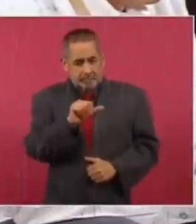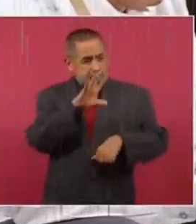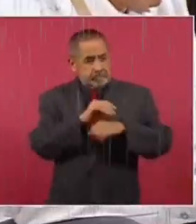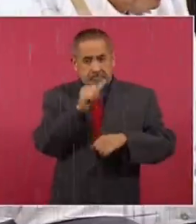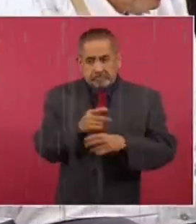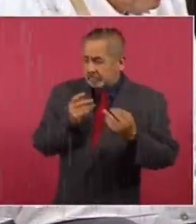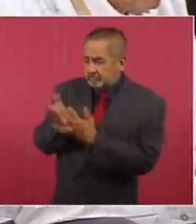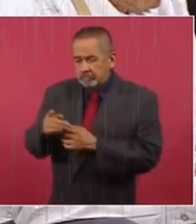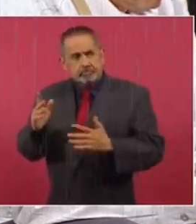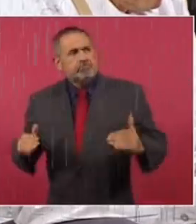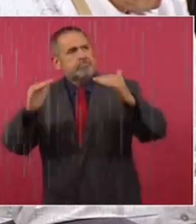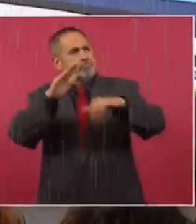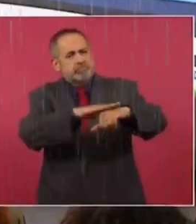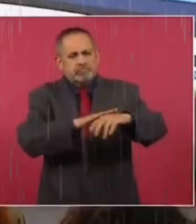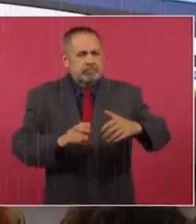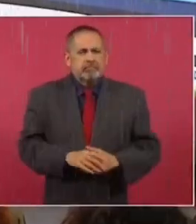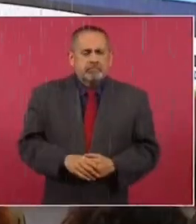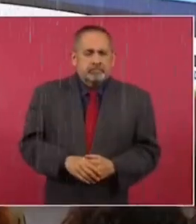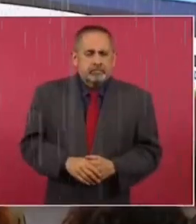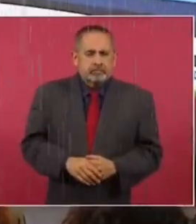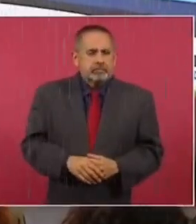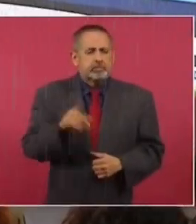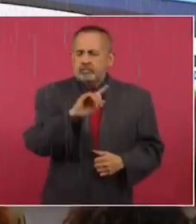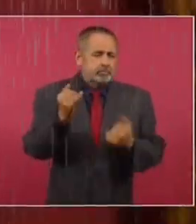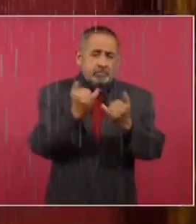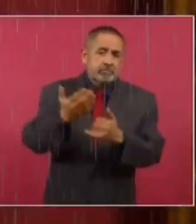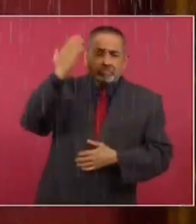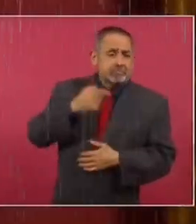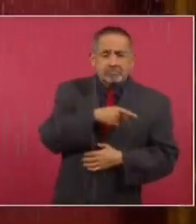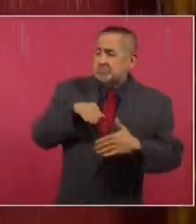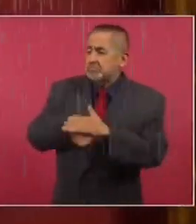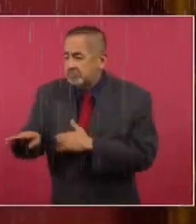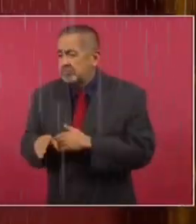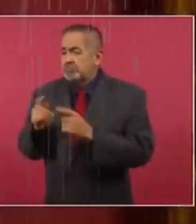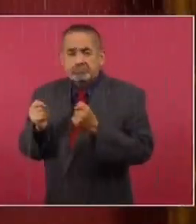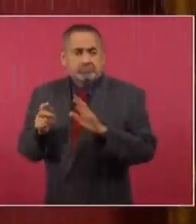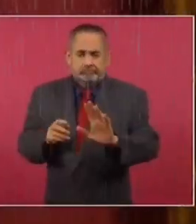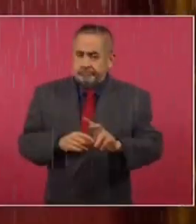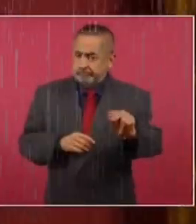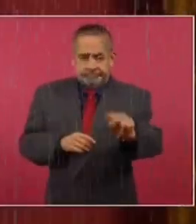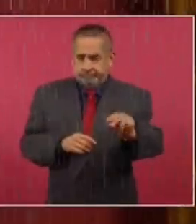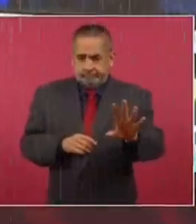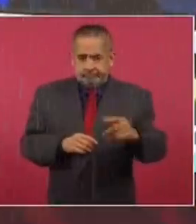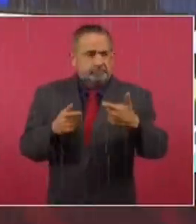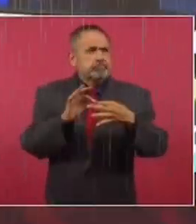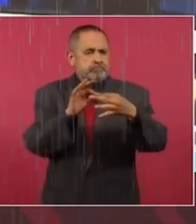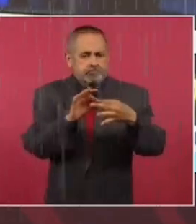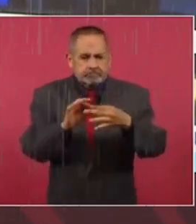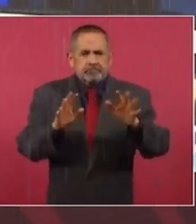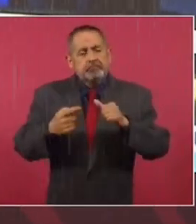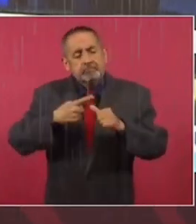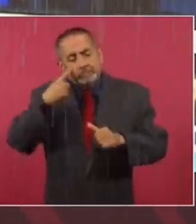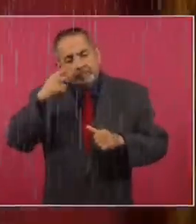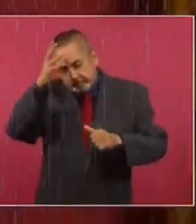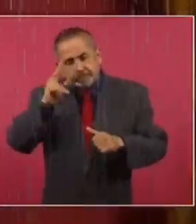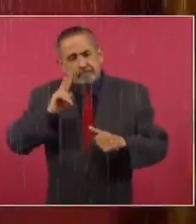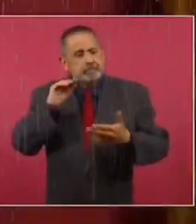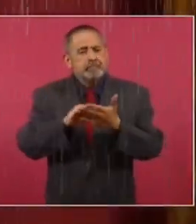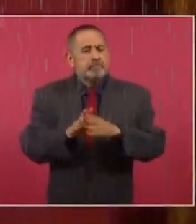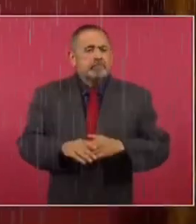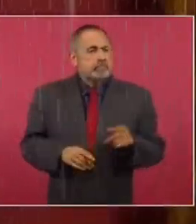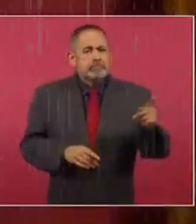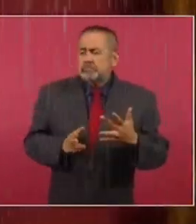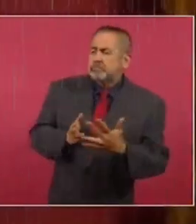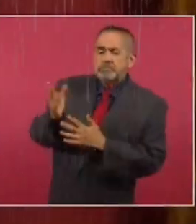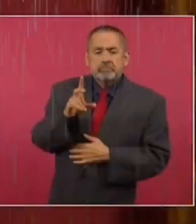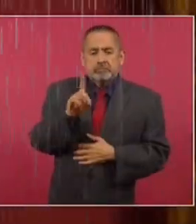ante este entendimiento bicentenario, presidente? No, no es de que van a entrar como lo hacían antes, no. Va a haber cooperación, pero tenemos que ponernos de acuerdo. ¿Y esta acción cómo la califica